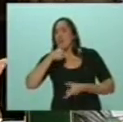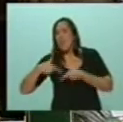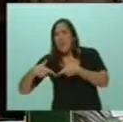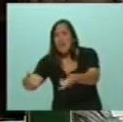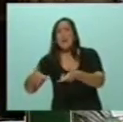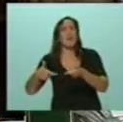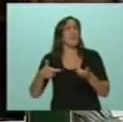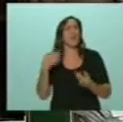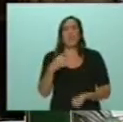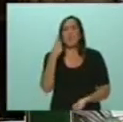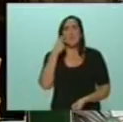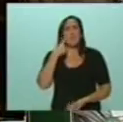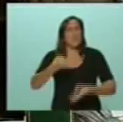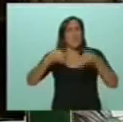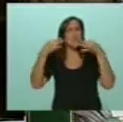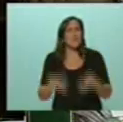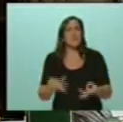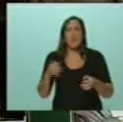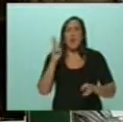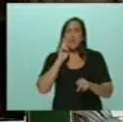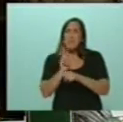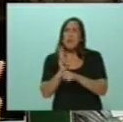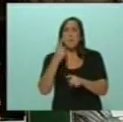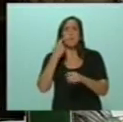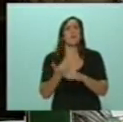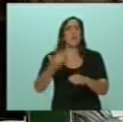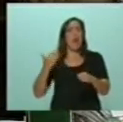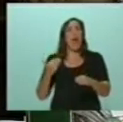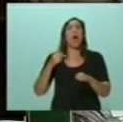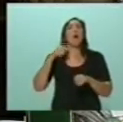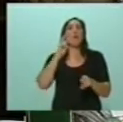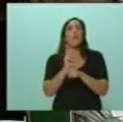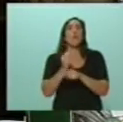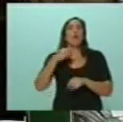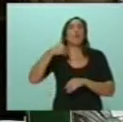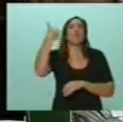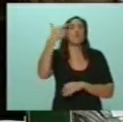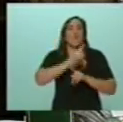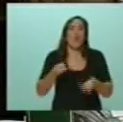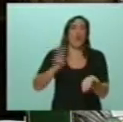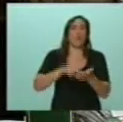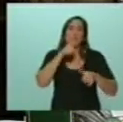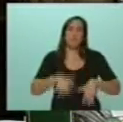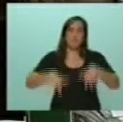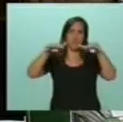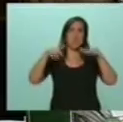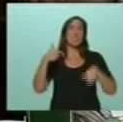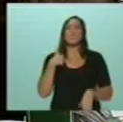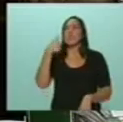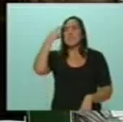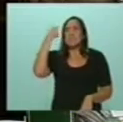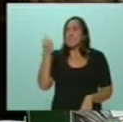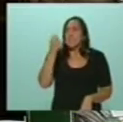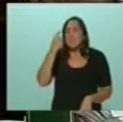contralor, para que situaciones como esta no se vuelvan a producir. También, y porque una de mis obsesiones, y